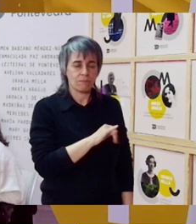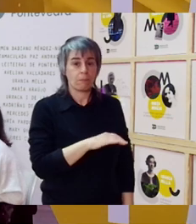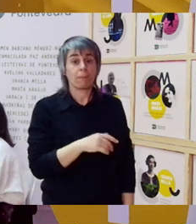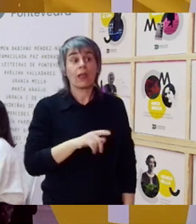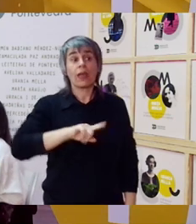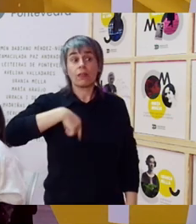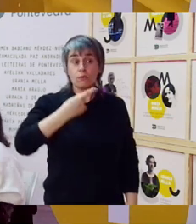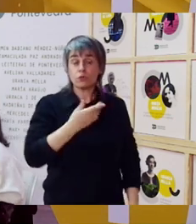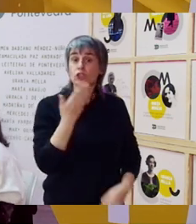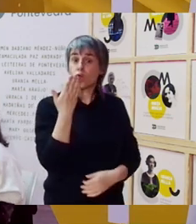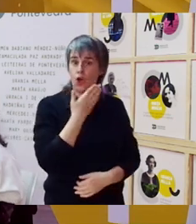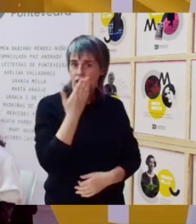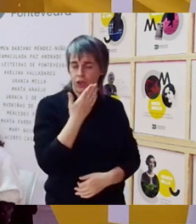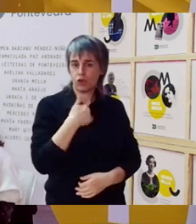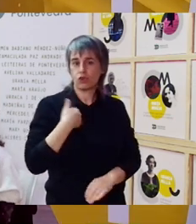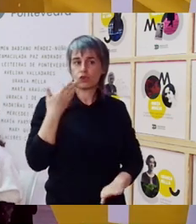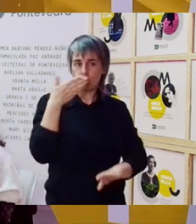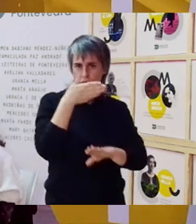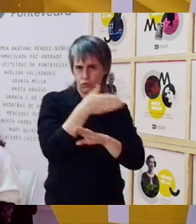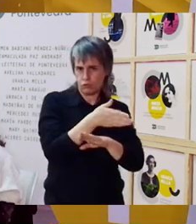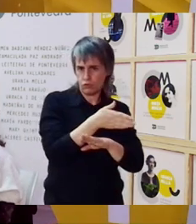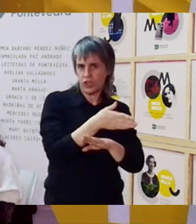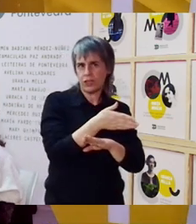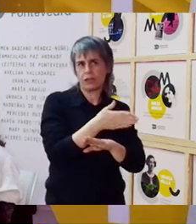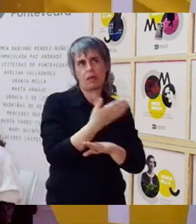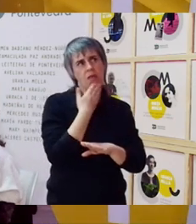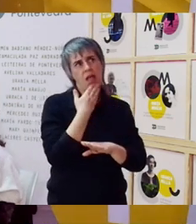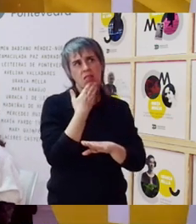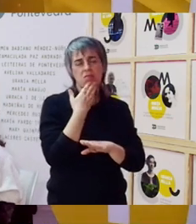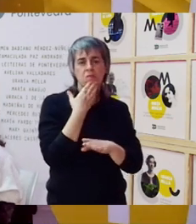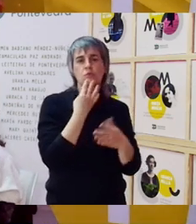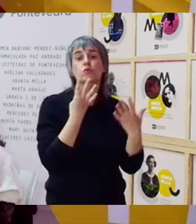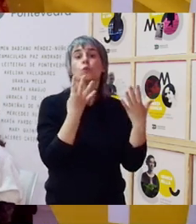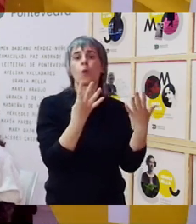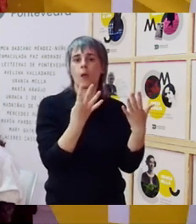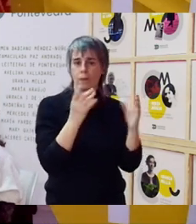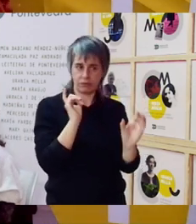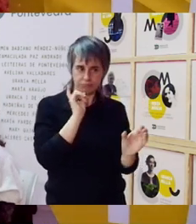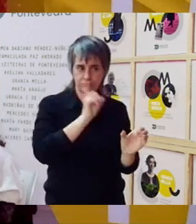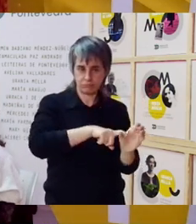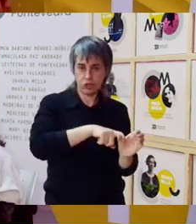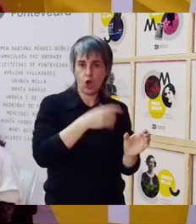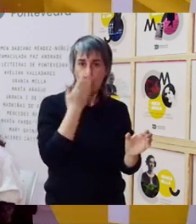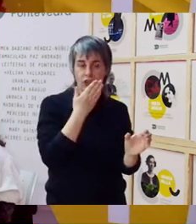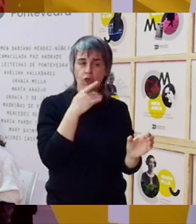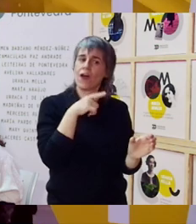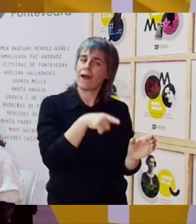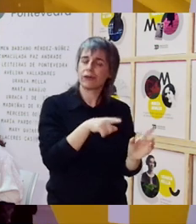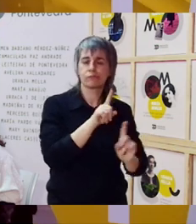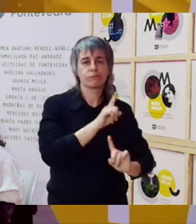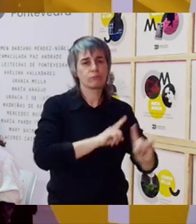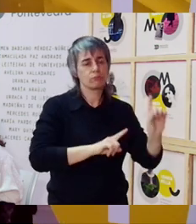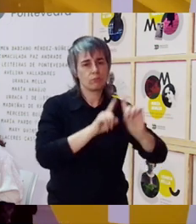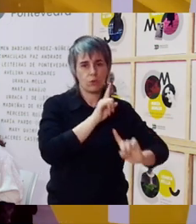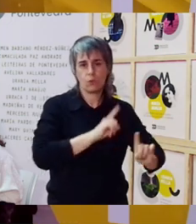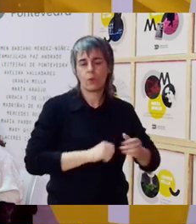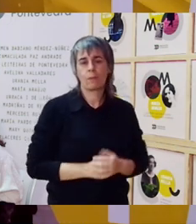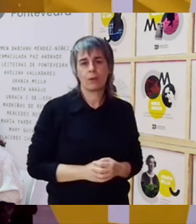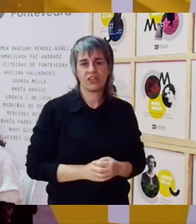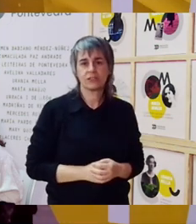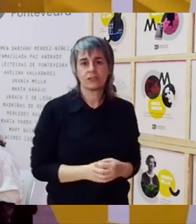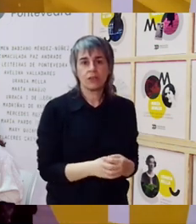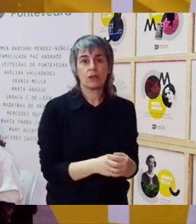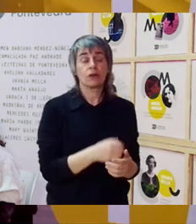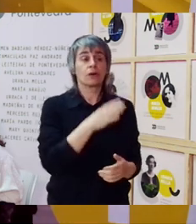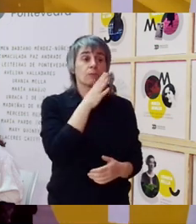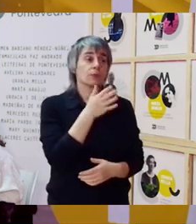colegio, cando fun facer o ingreso aos 9 anos, pois sí, tiña ese tipo de problemas, pois